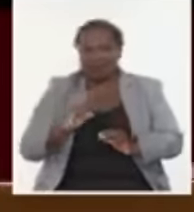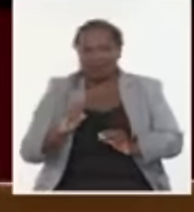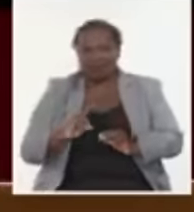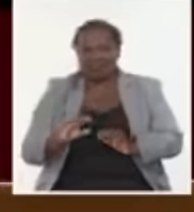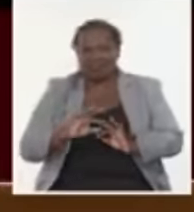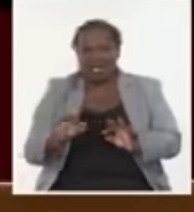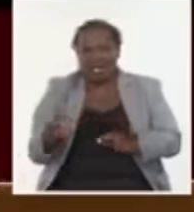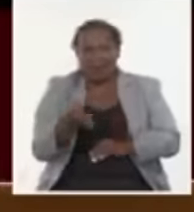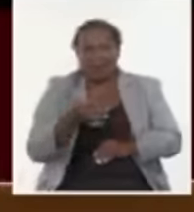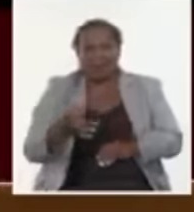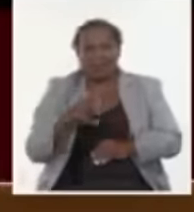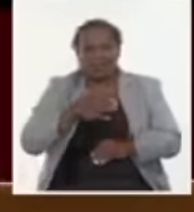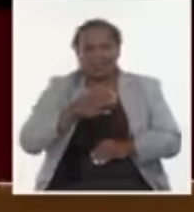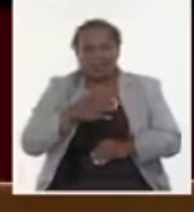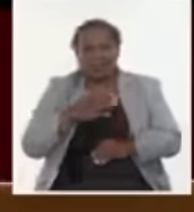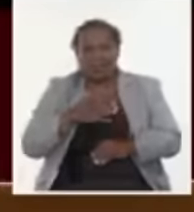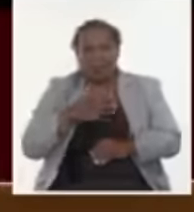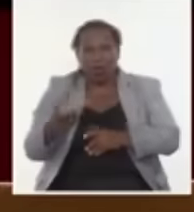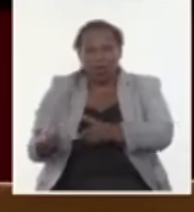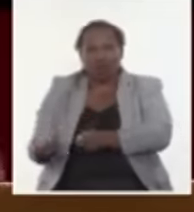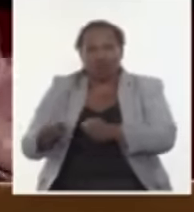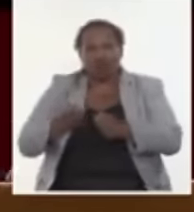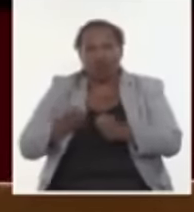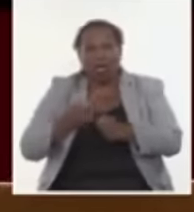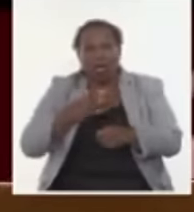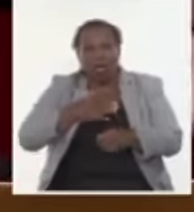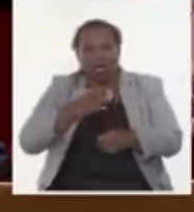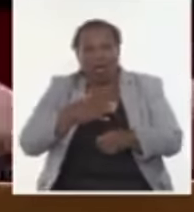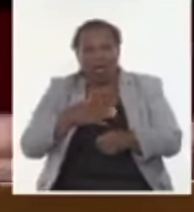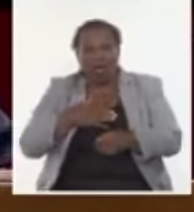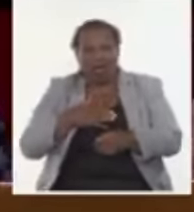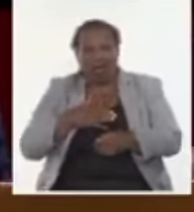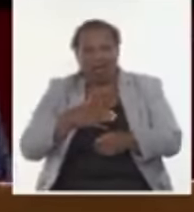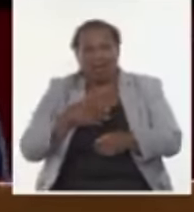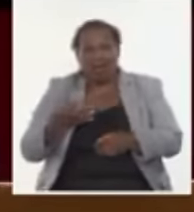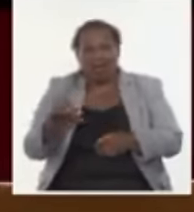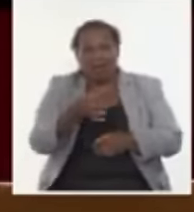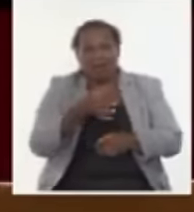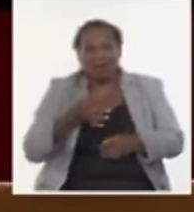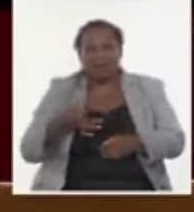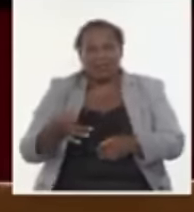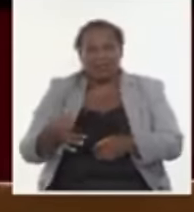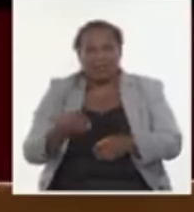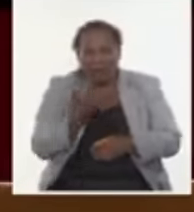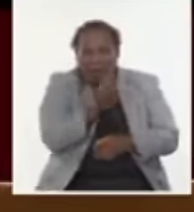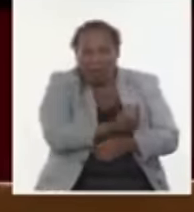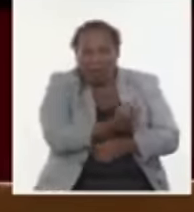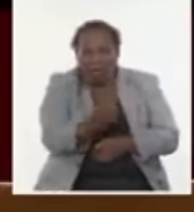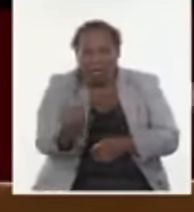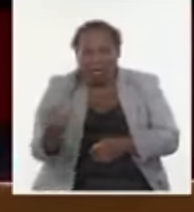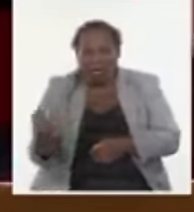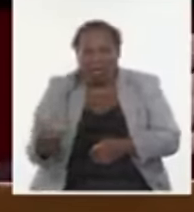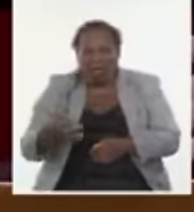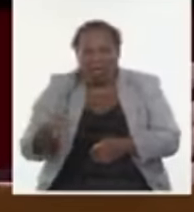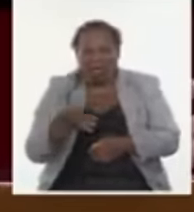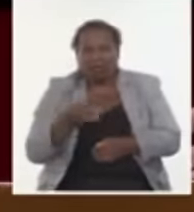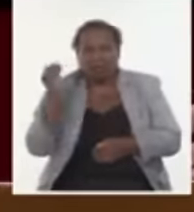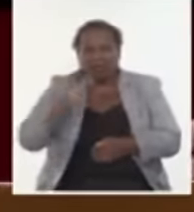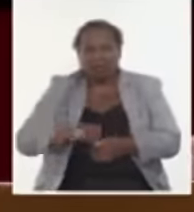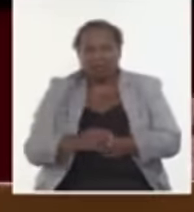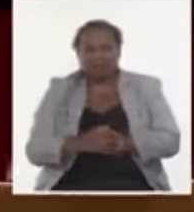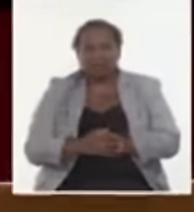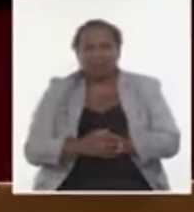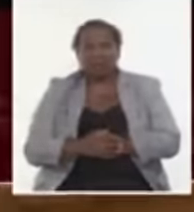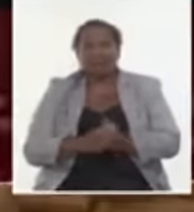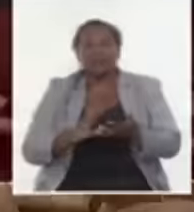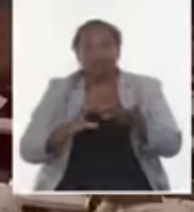ya van a producir toda la yuca que van a consumir? ¿Qué municipio va a consumir? Así, cada uno de los productos. Y que en las estrategias de